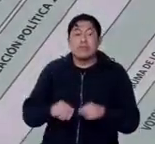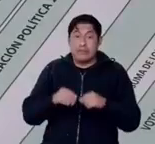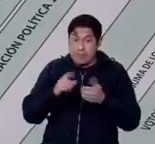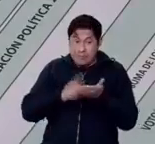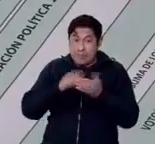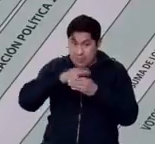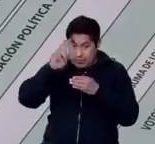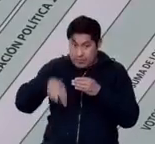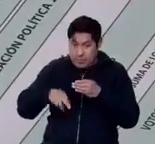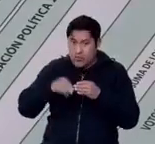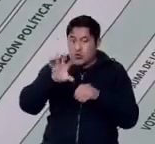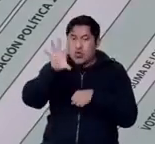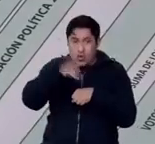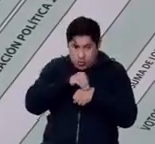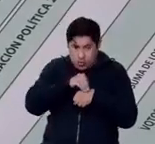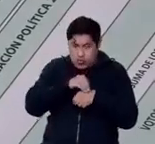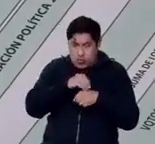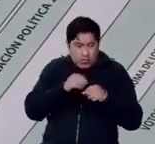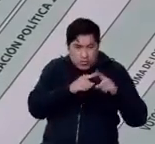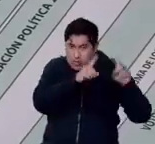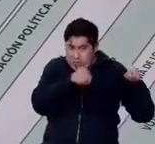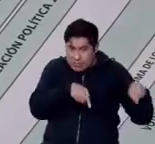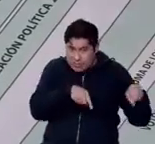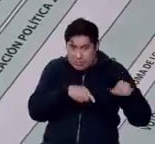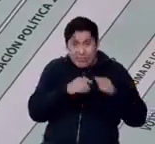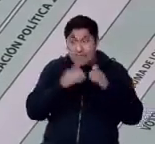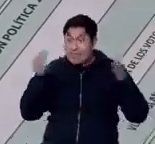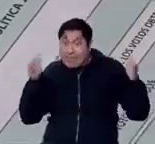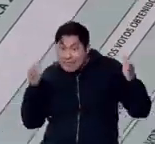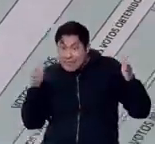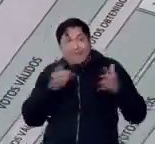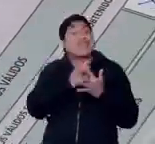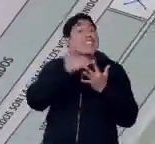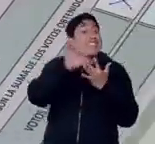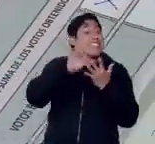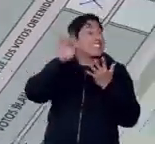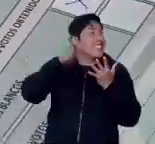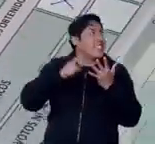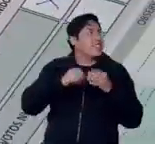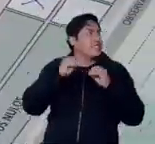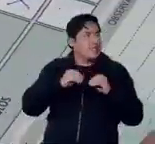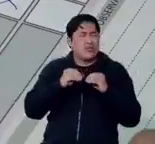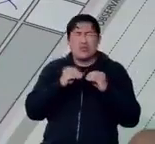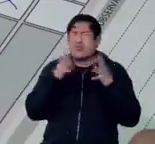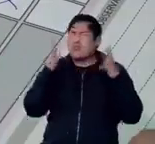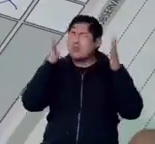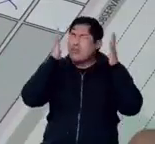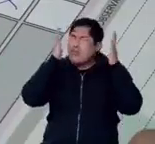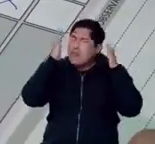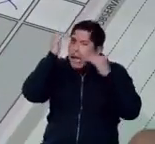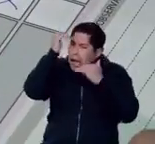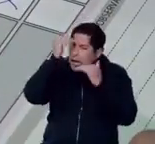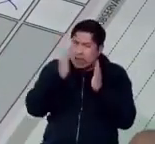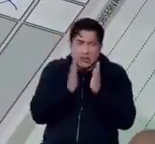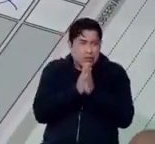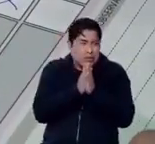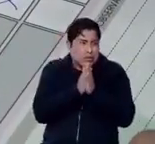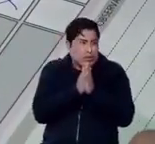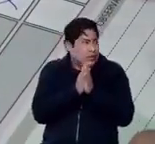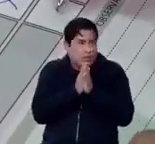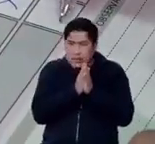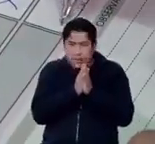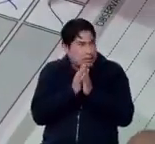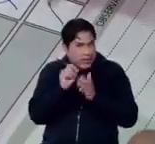Los resultados de estas secciones deben ser copiadas de las hojas de trabajo que se llenaron durante el conteo de votos. Se debe poner mucha atención a llenar